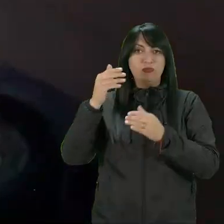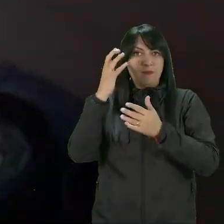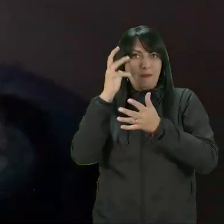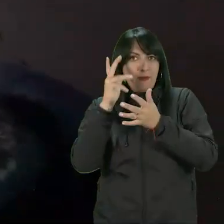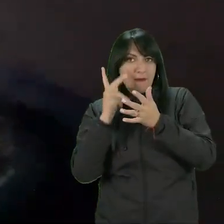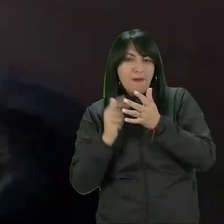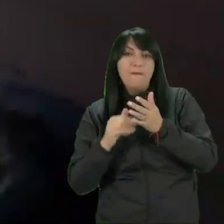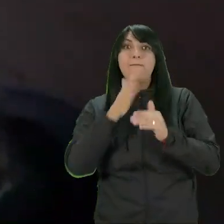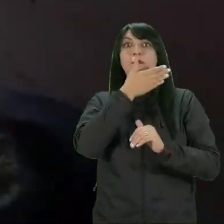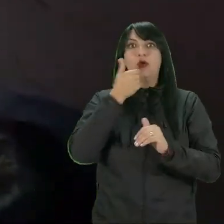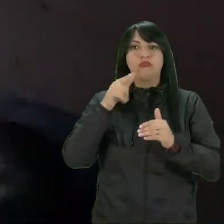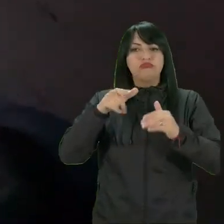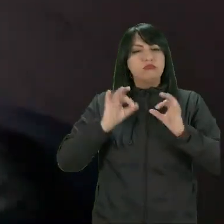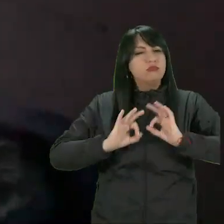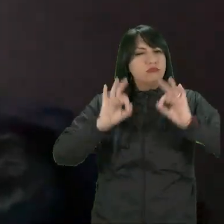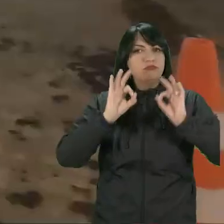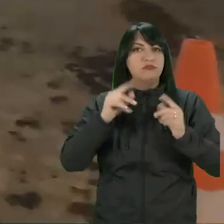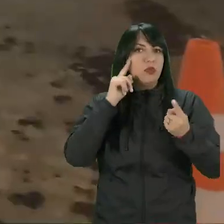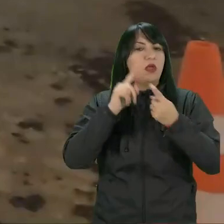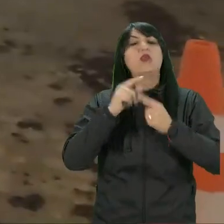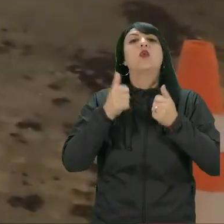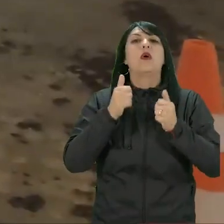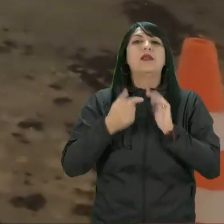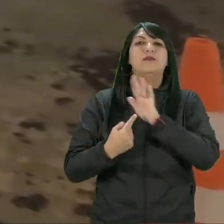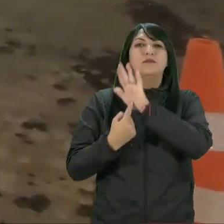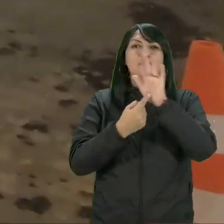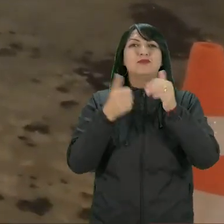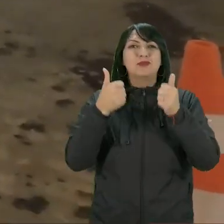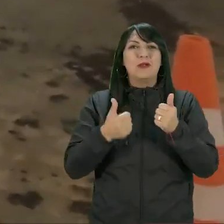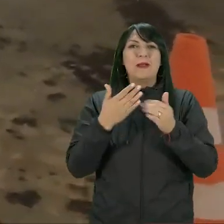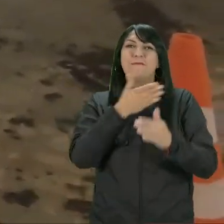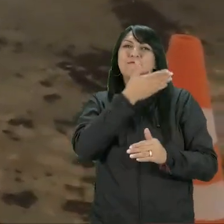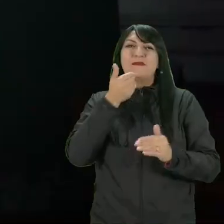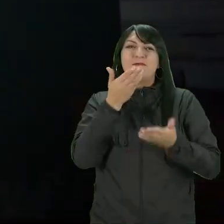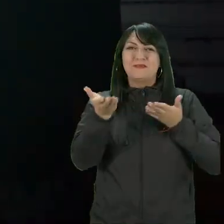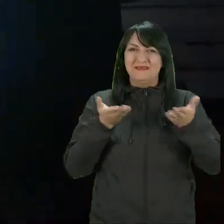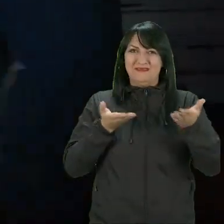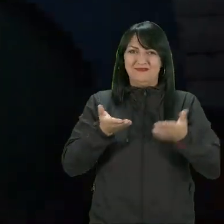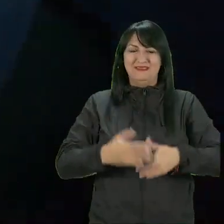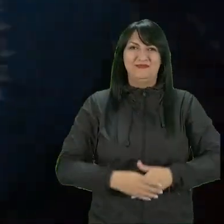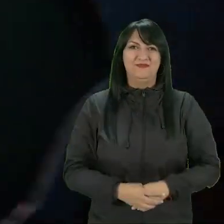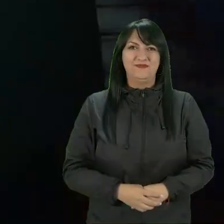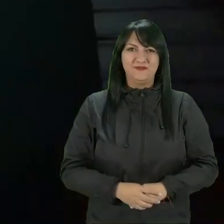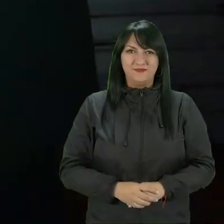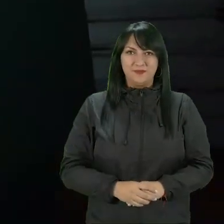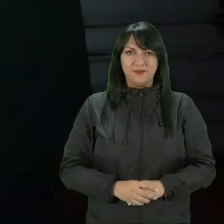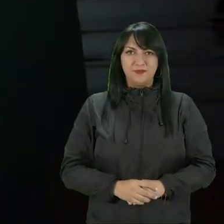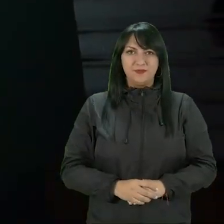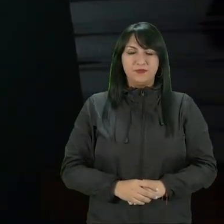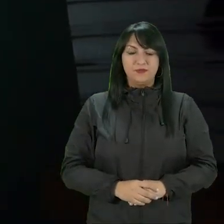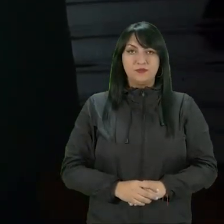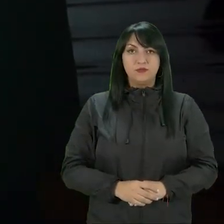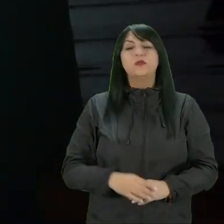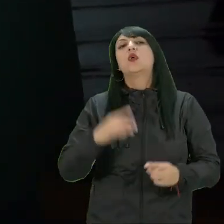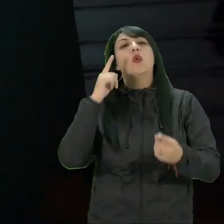cada 100 con este tipo de iniciativas garantizamos una mejor prestación del servicio